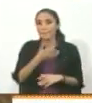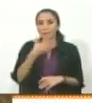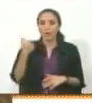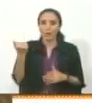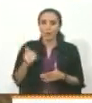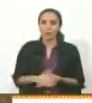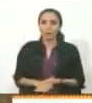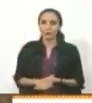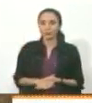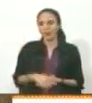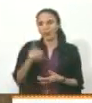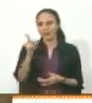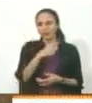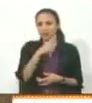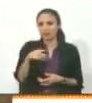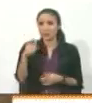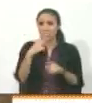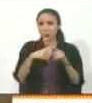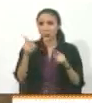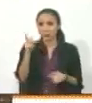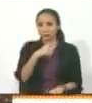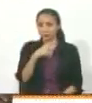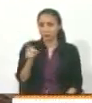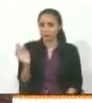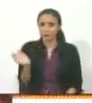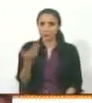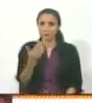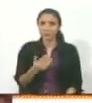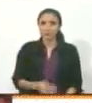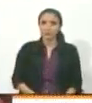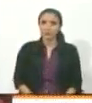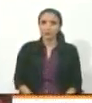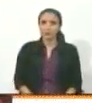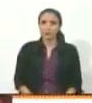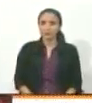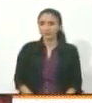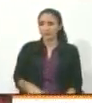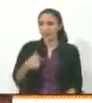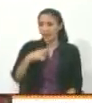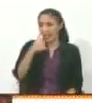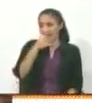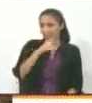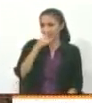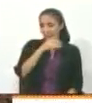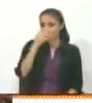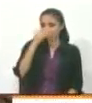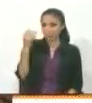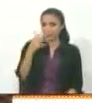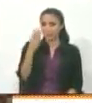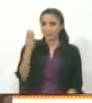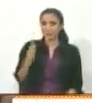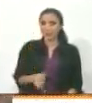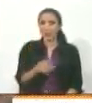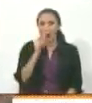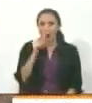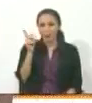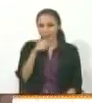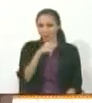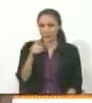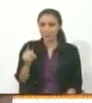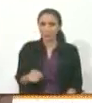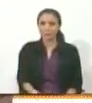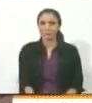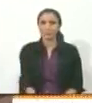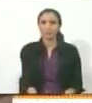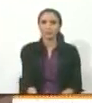Carlos Becker. No, chico. Ponga gente de altura aquí, ¿vale? Carlos Becker es ligas menores. No, porque